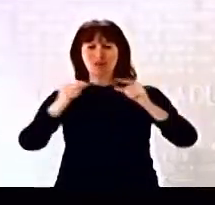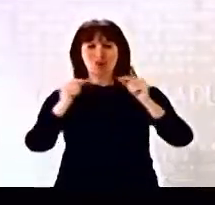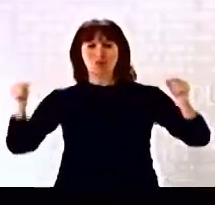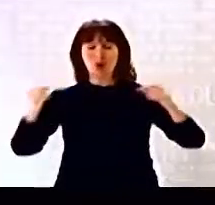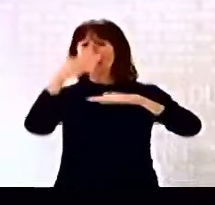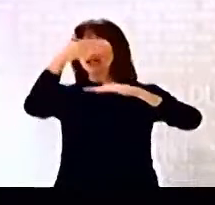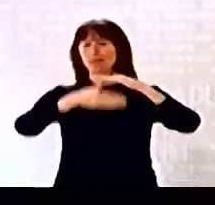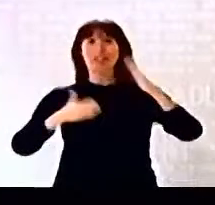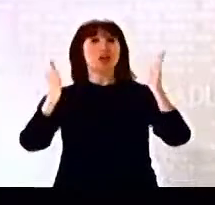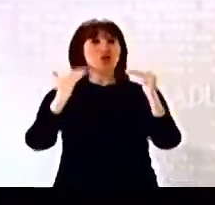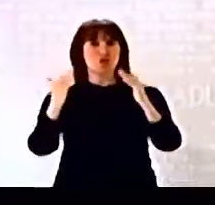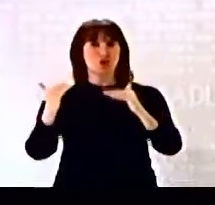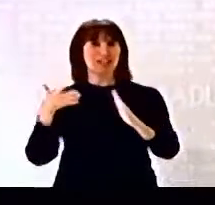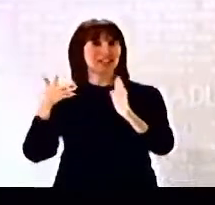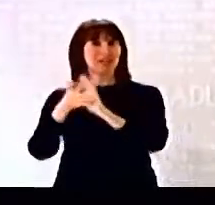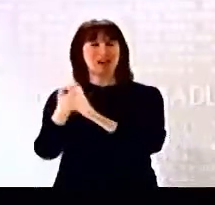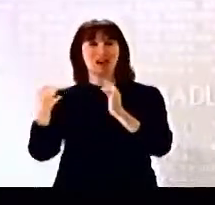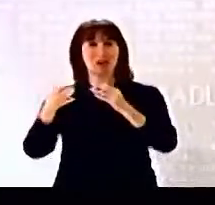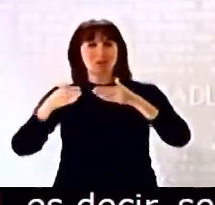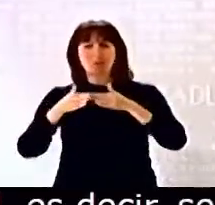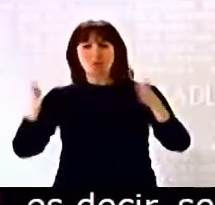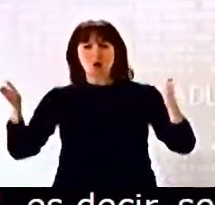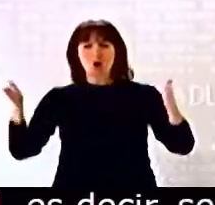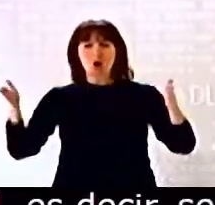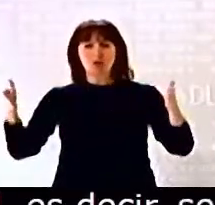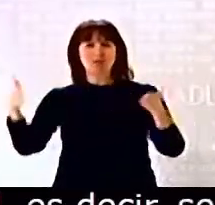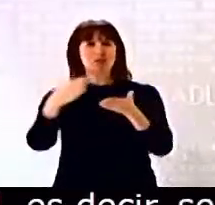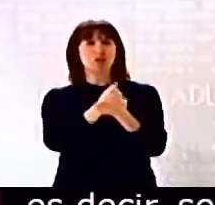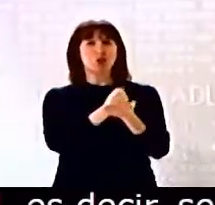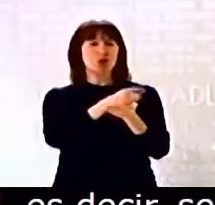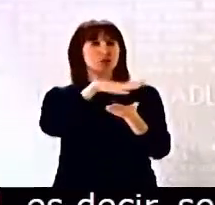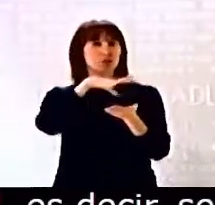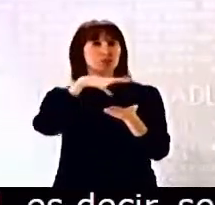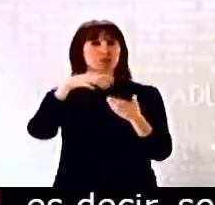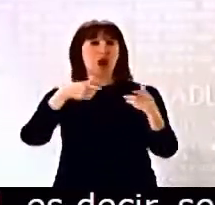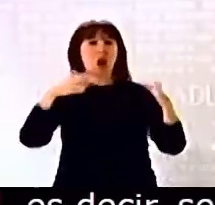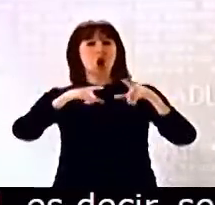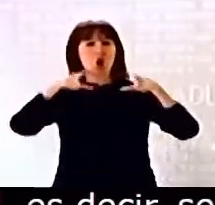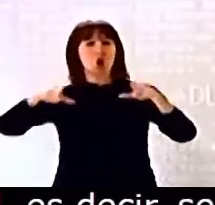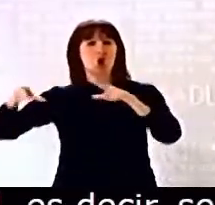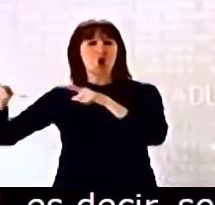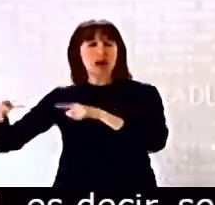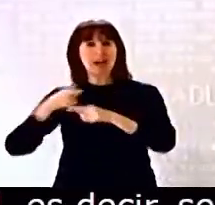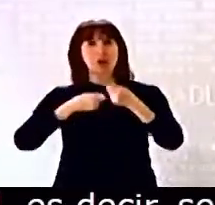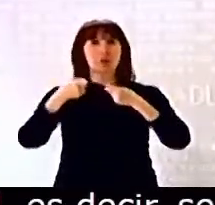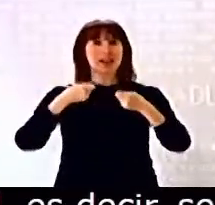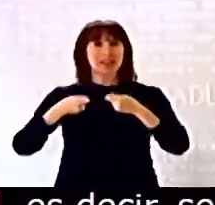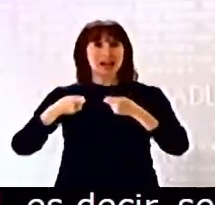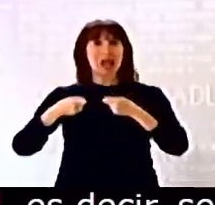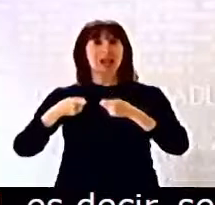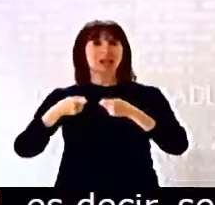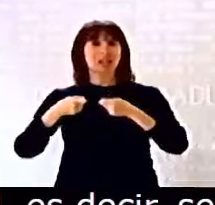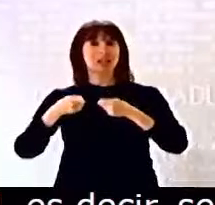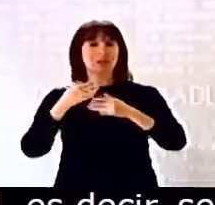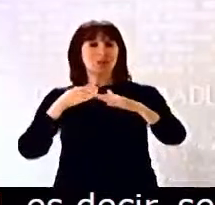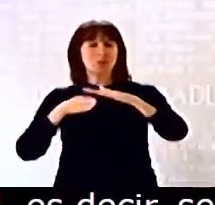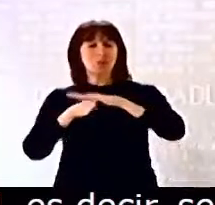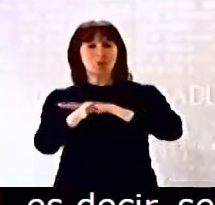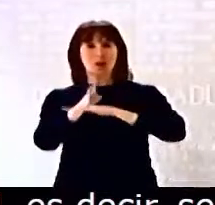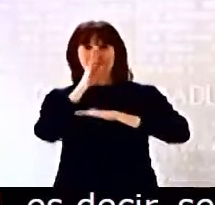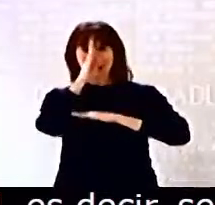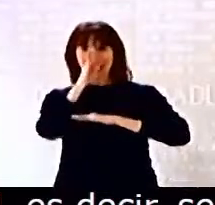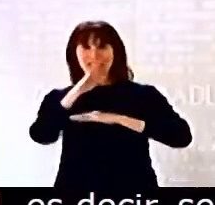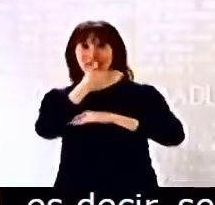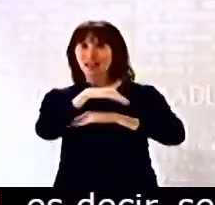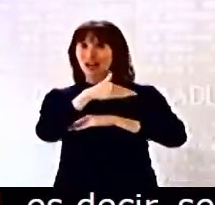ya se pueden abrir todos aquellos locales comerciales que tengan entradas directas desde